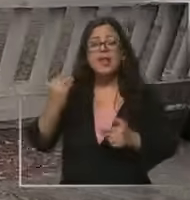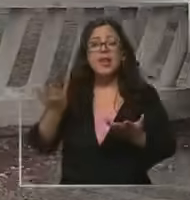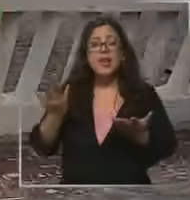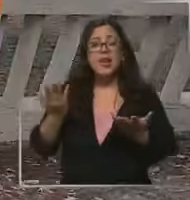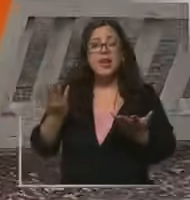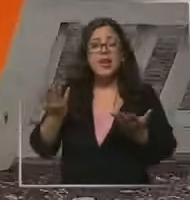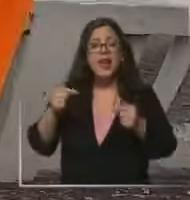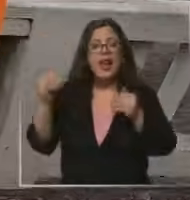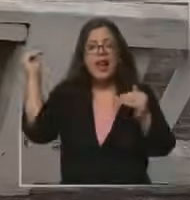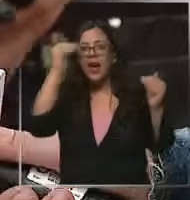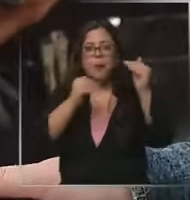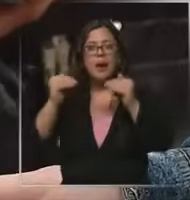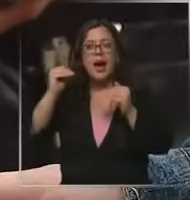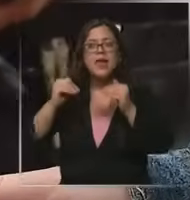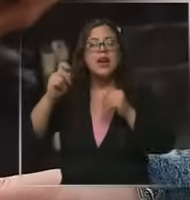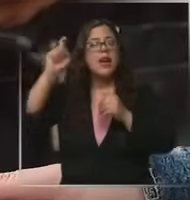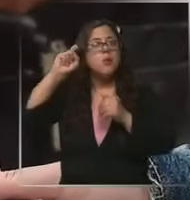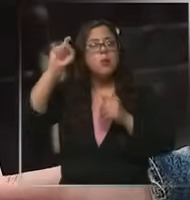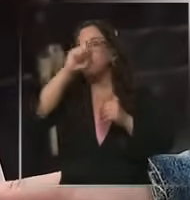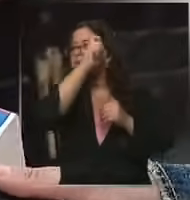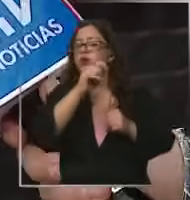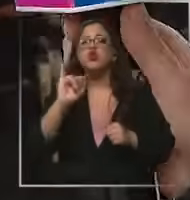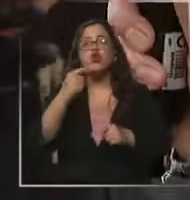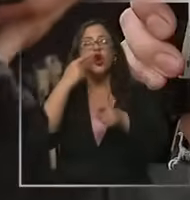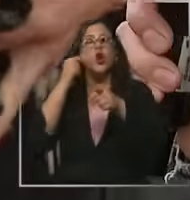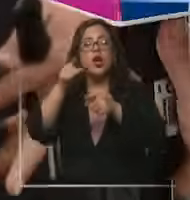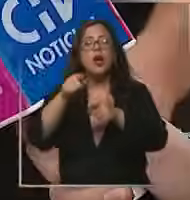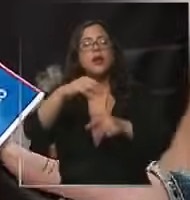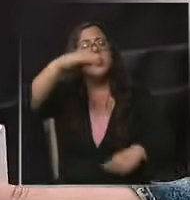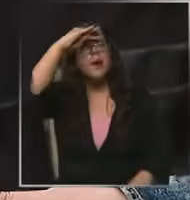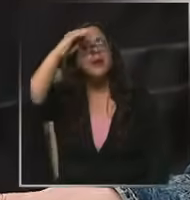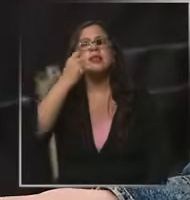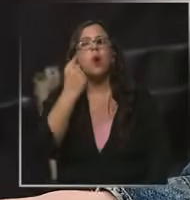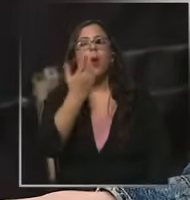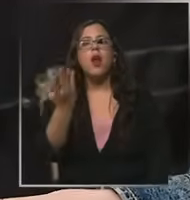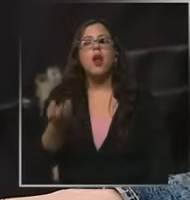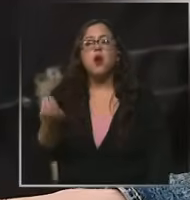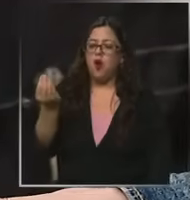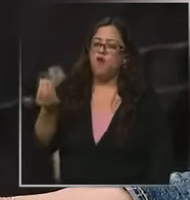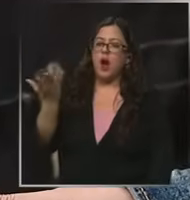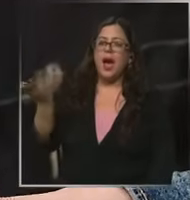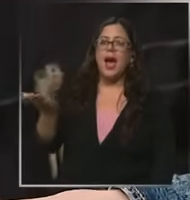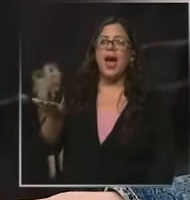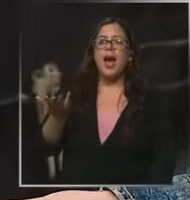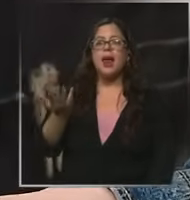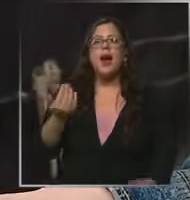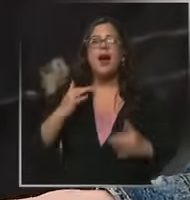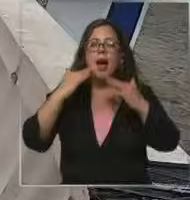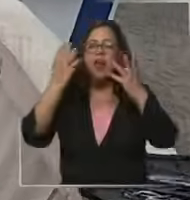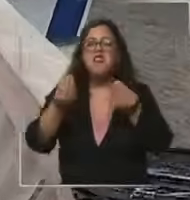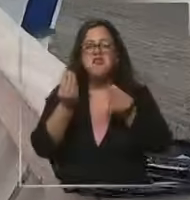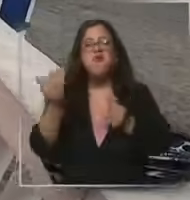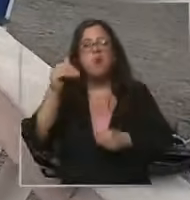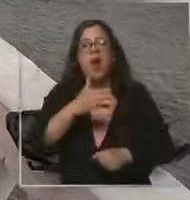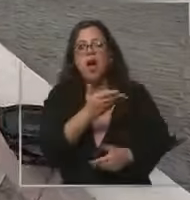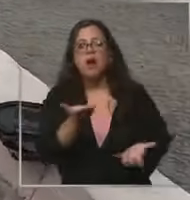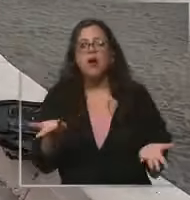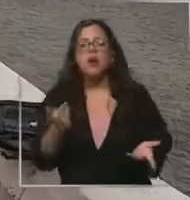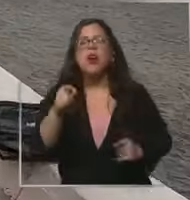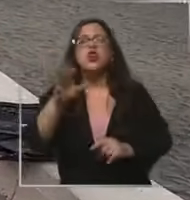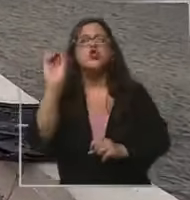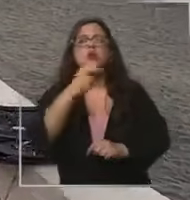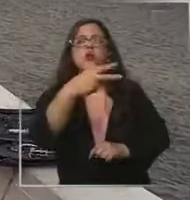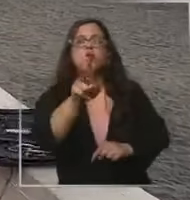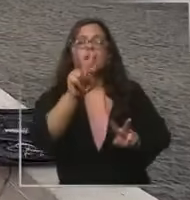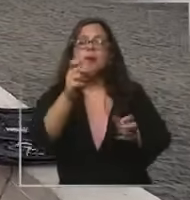vez antes en la playa? Sí, con el mismo. ¿Ya? ¿Y qué tal la experiencia? Súper buena, carismático, buena onda. ¿Qué te parece a ti